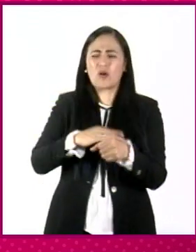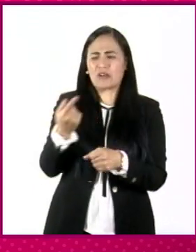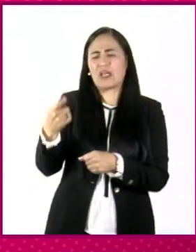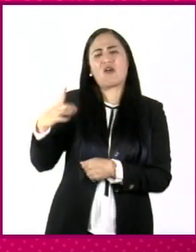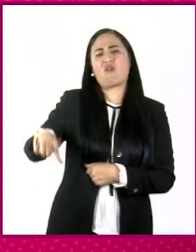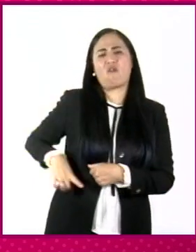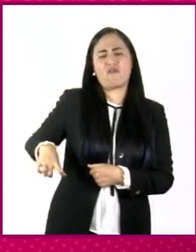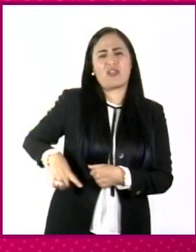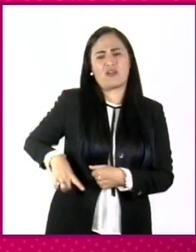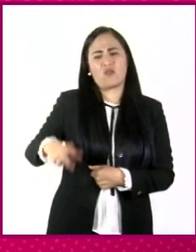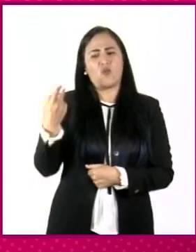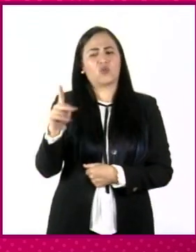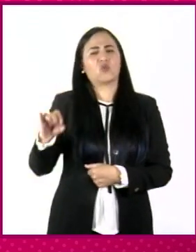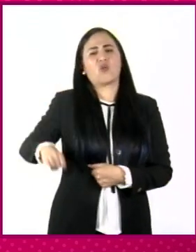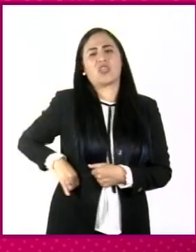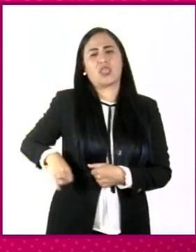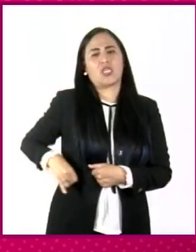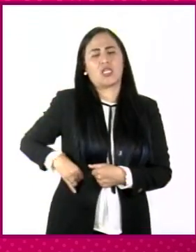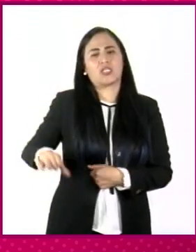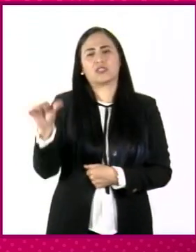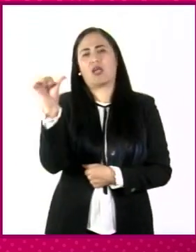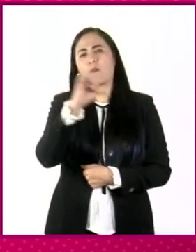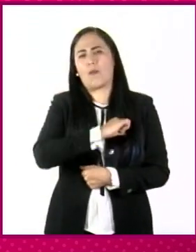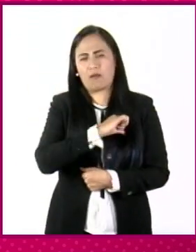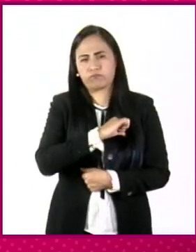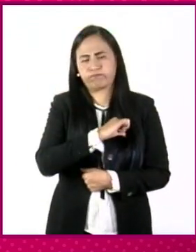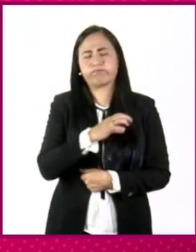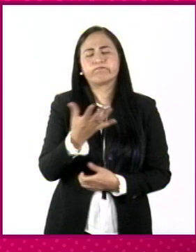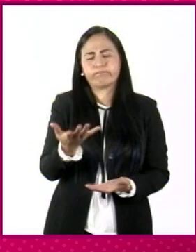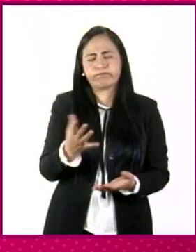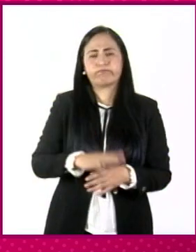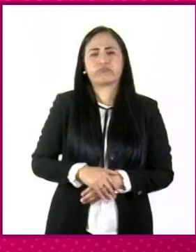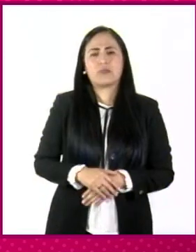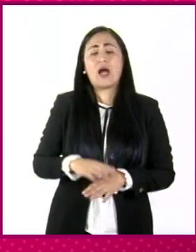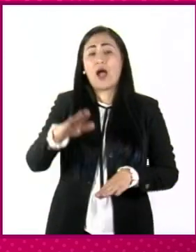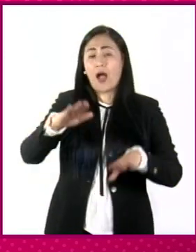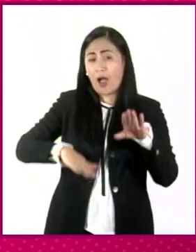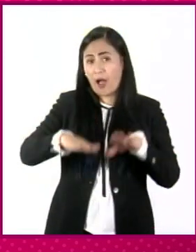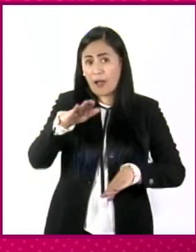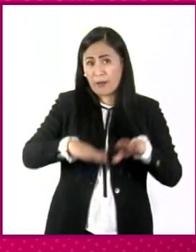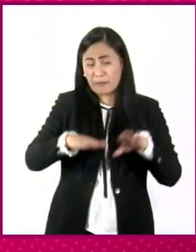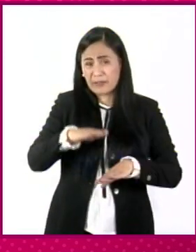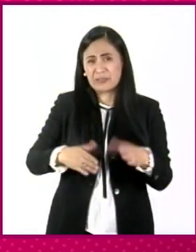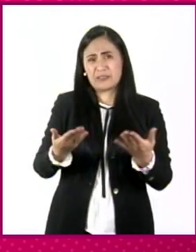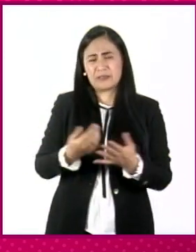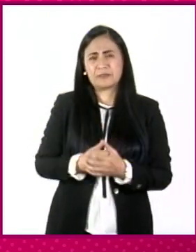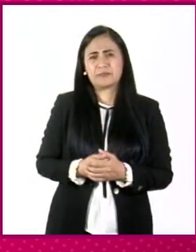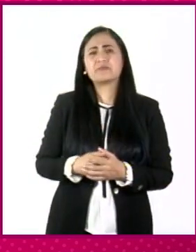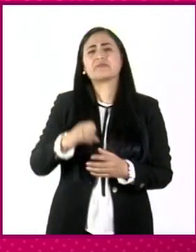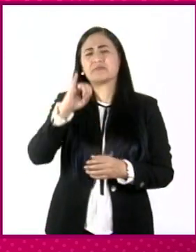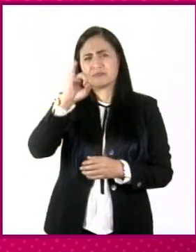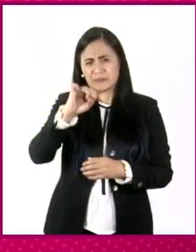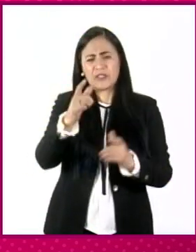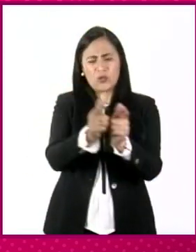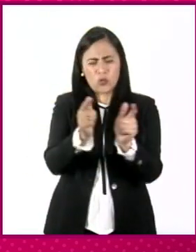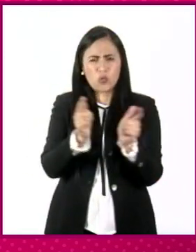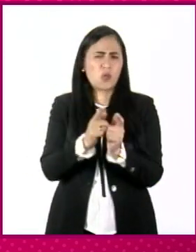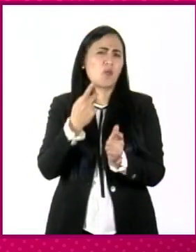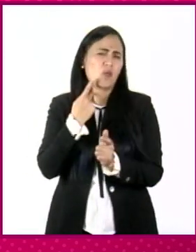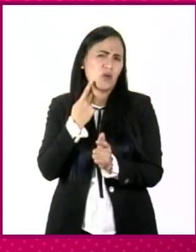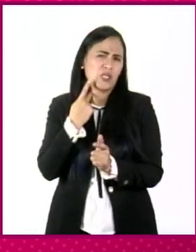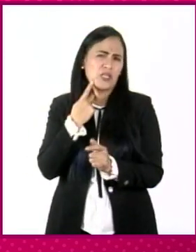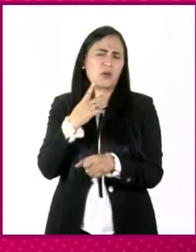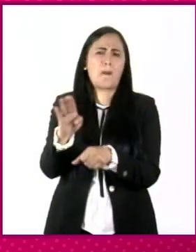privados, que justamente es a través del financiamiento a veces del carácter público sobre algunos partidos o sobre